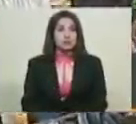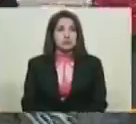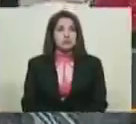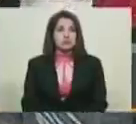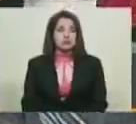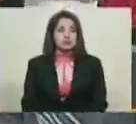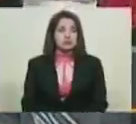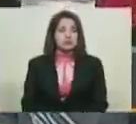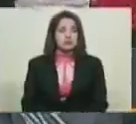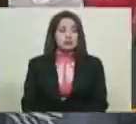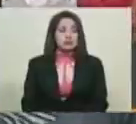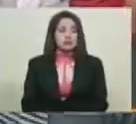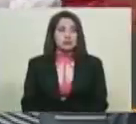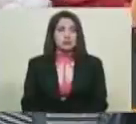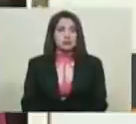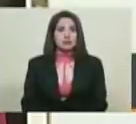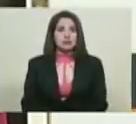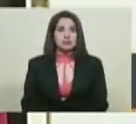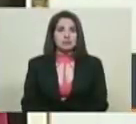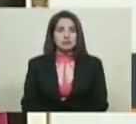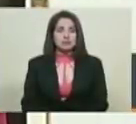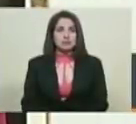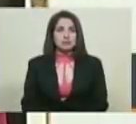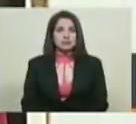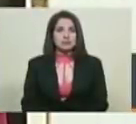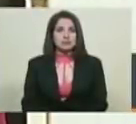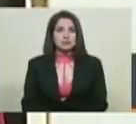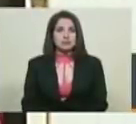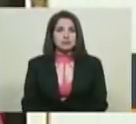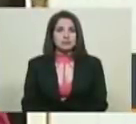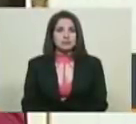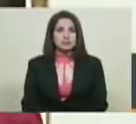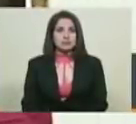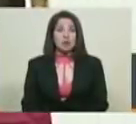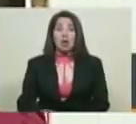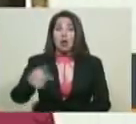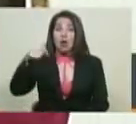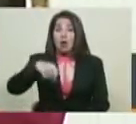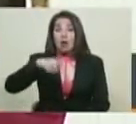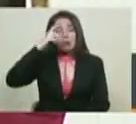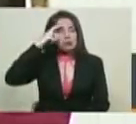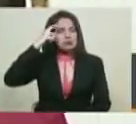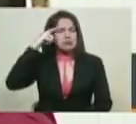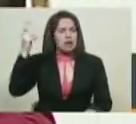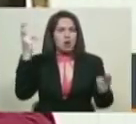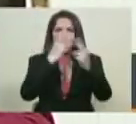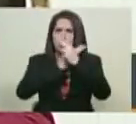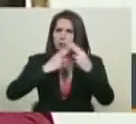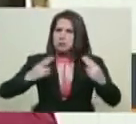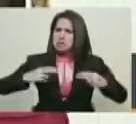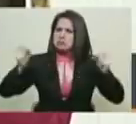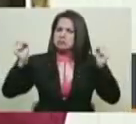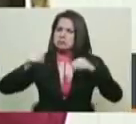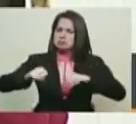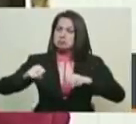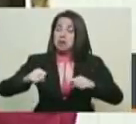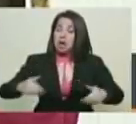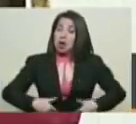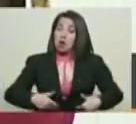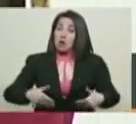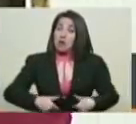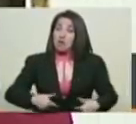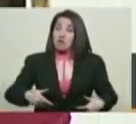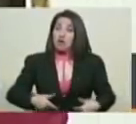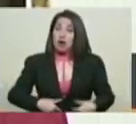Y yo quise en este acto, hoy de ratificación, de compromiso, de lucha contra